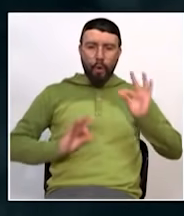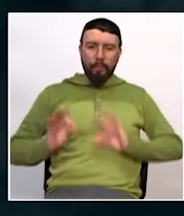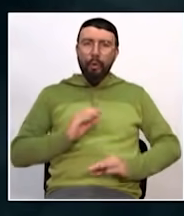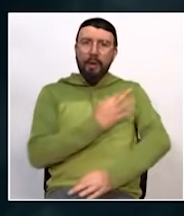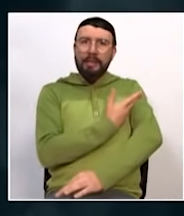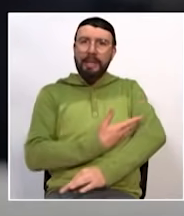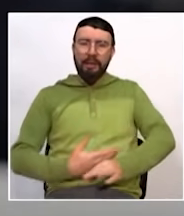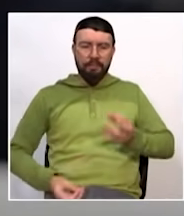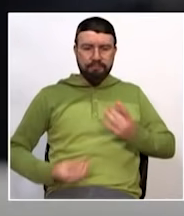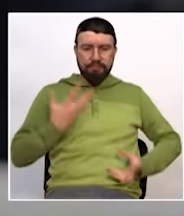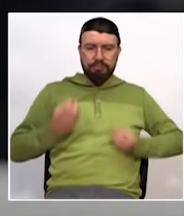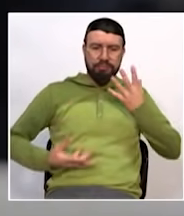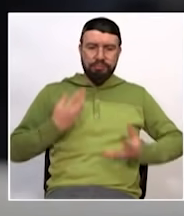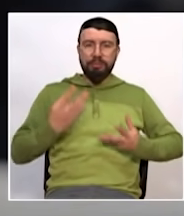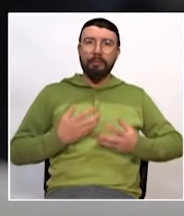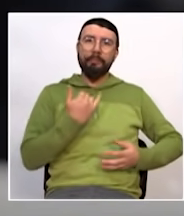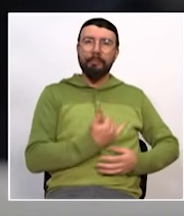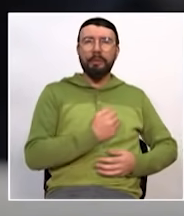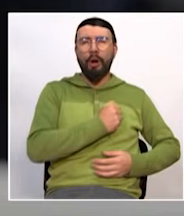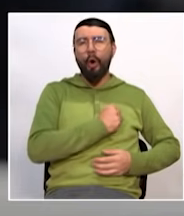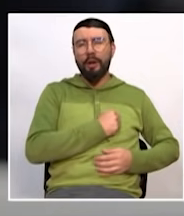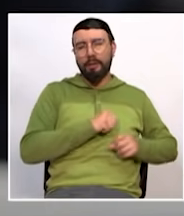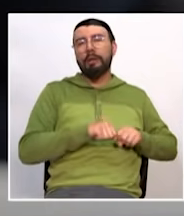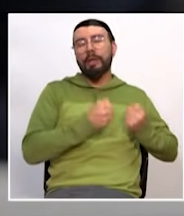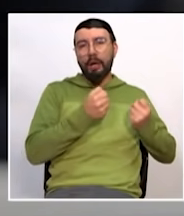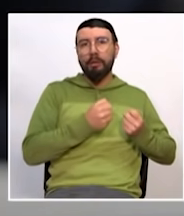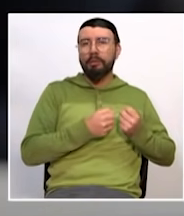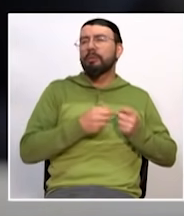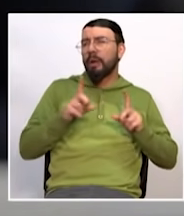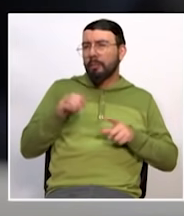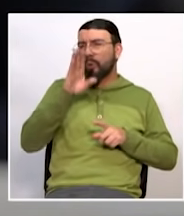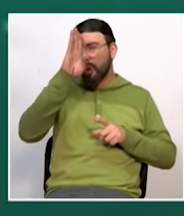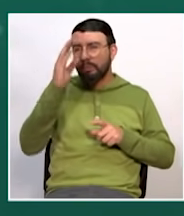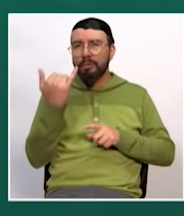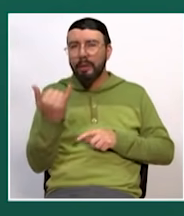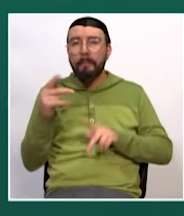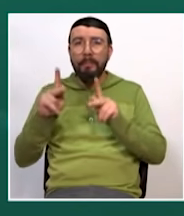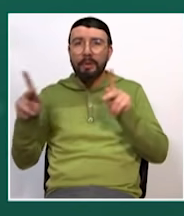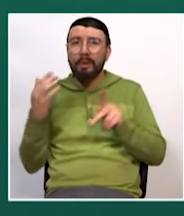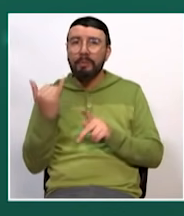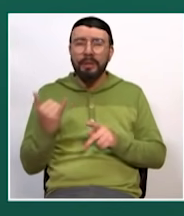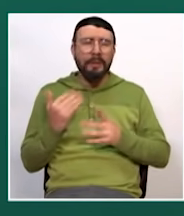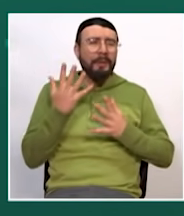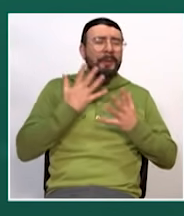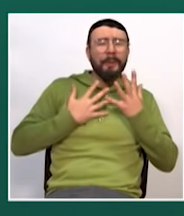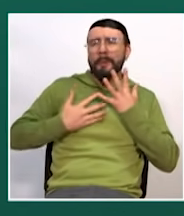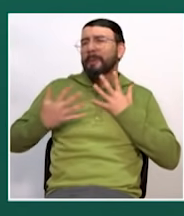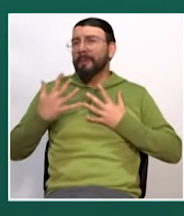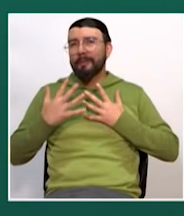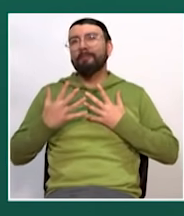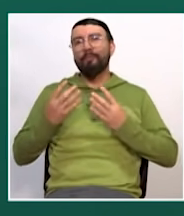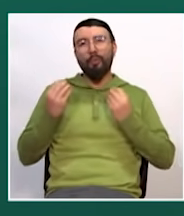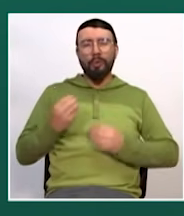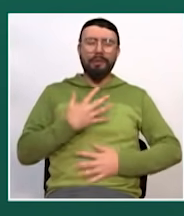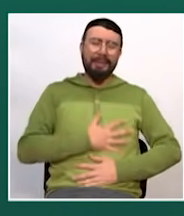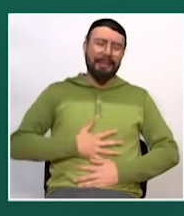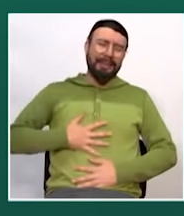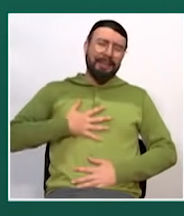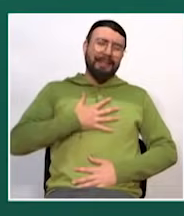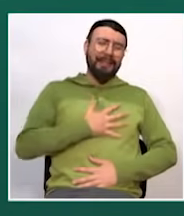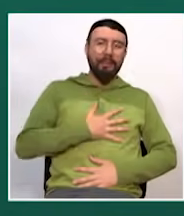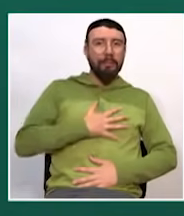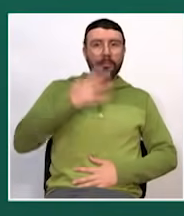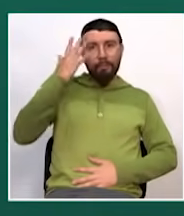dañar el corazón es frecuente que las personas con ansiedad tengan mayor malestar en el estómago pues el proceso digestivo está